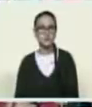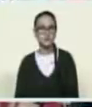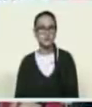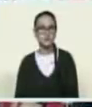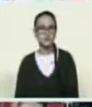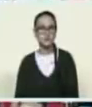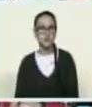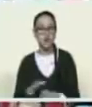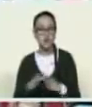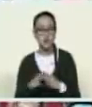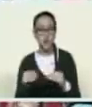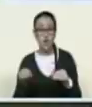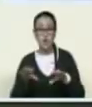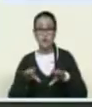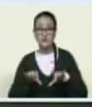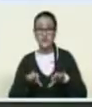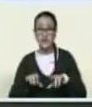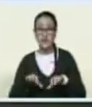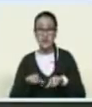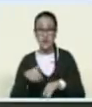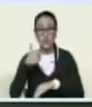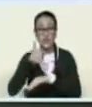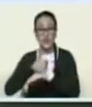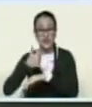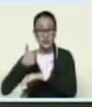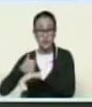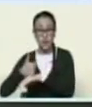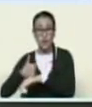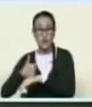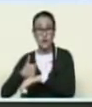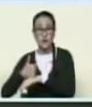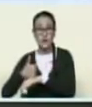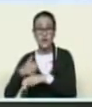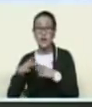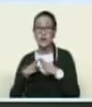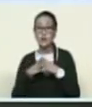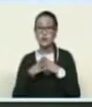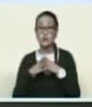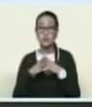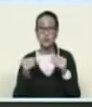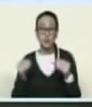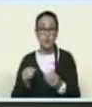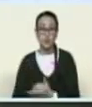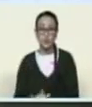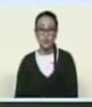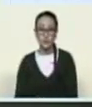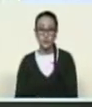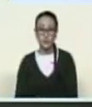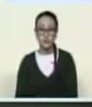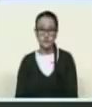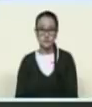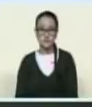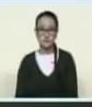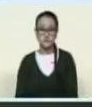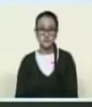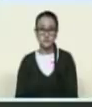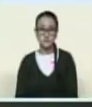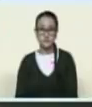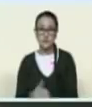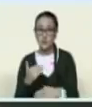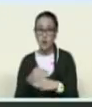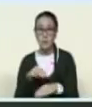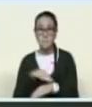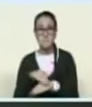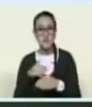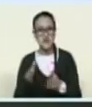todos los secretarios los directores todos así con los dos ministros